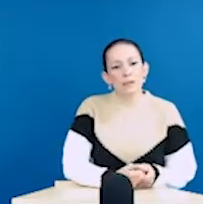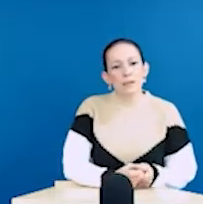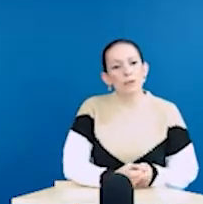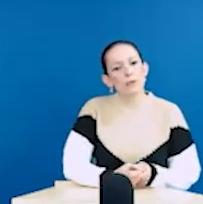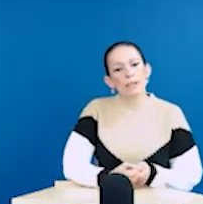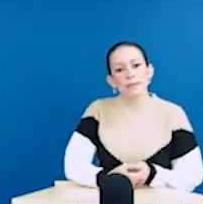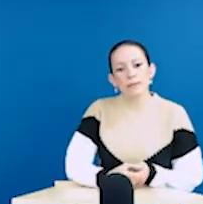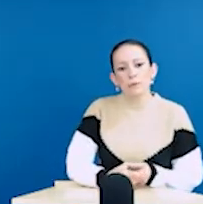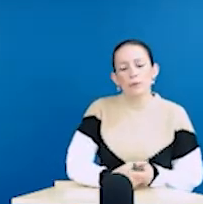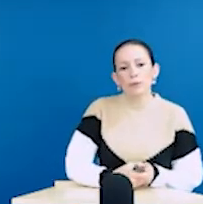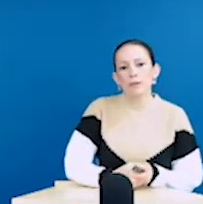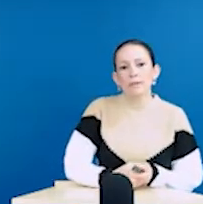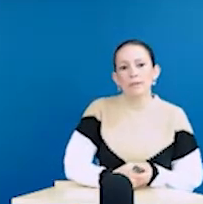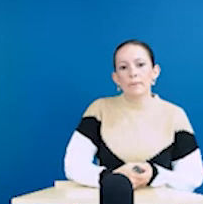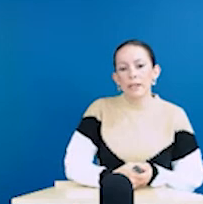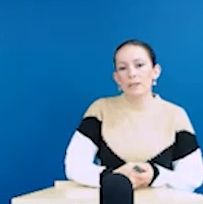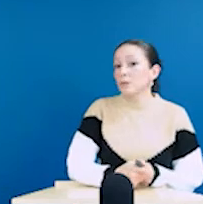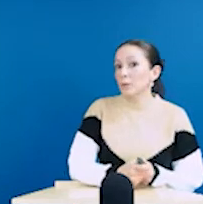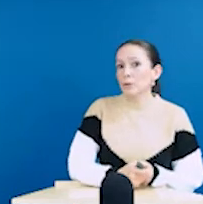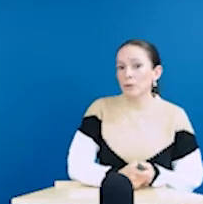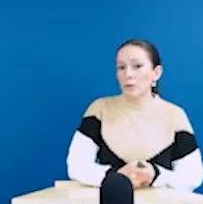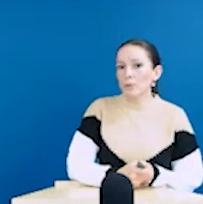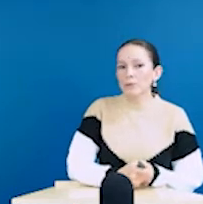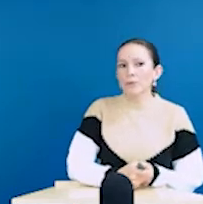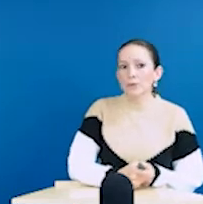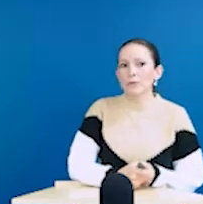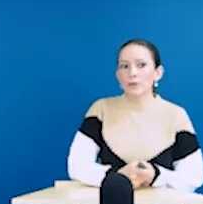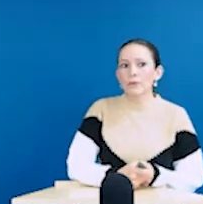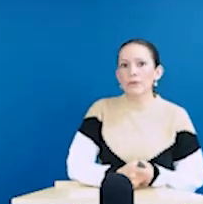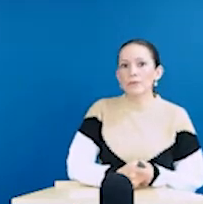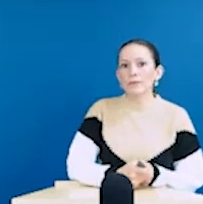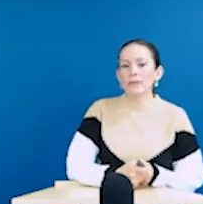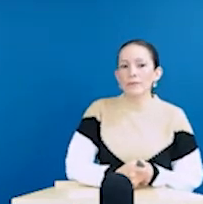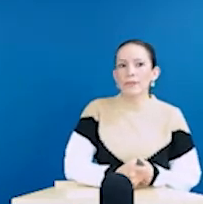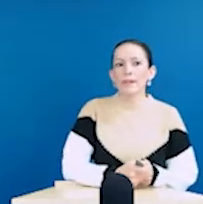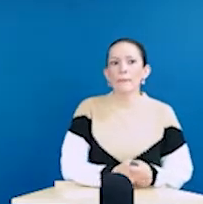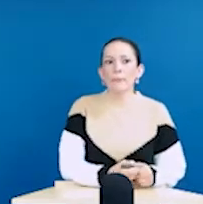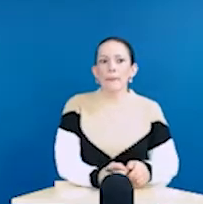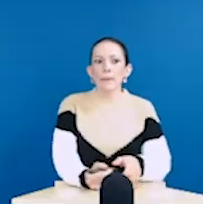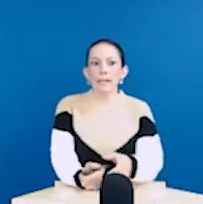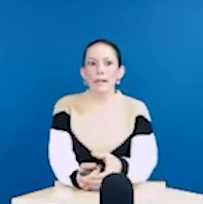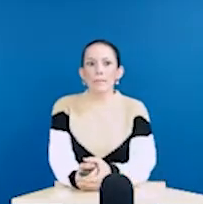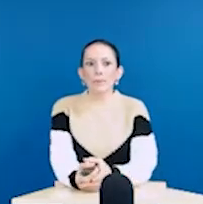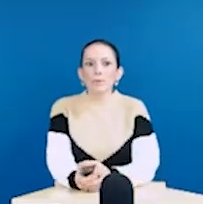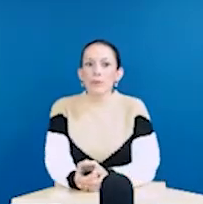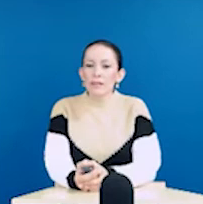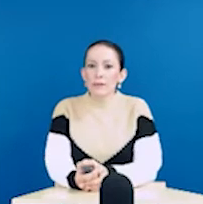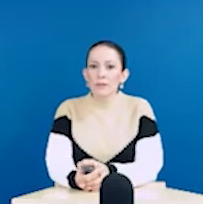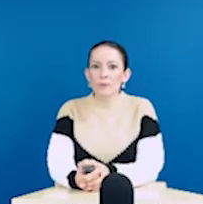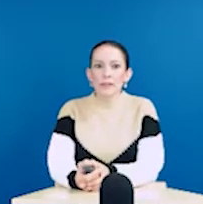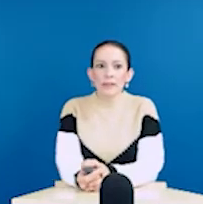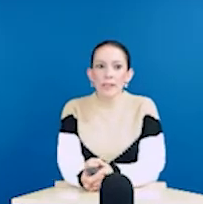de riesgos. En todas las instituciones manejan sus protocolos. Nosotros en Fundación Santa Fe manejamos